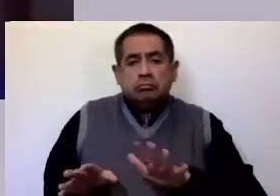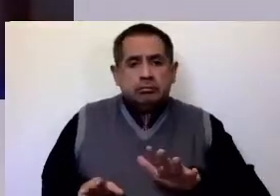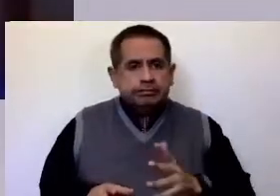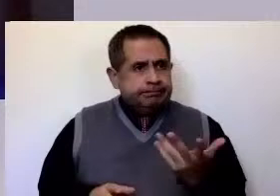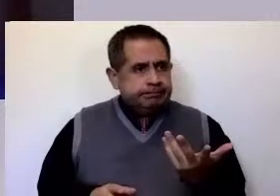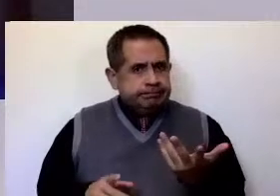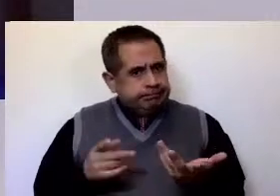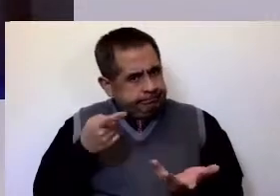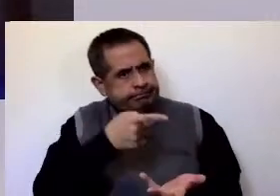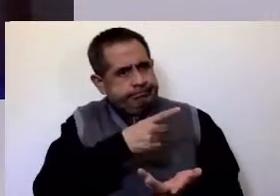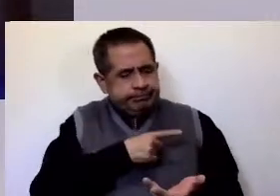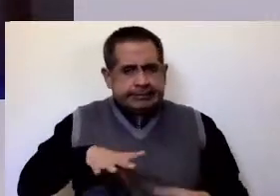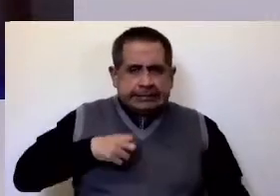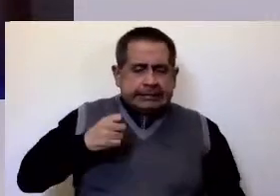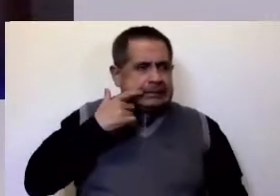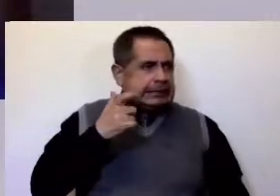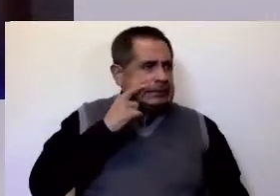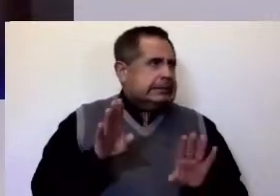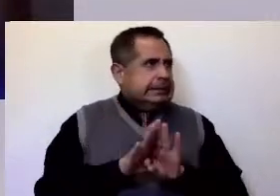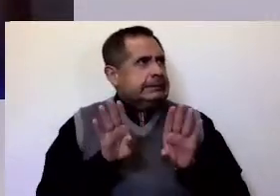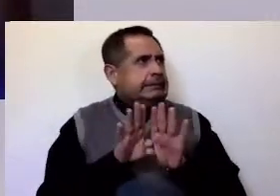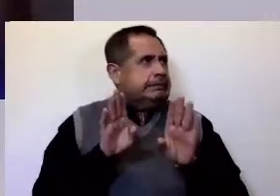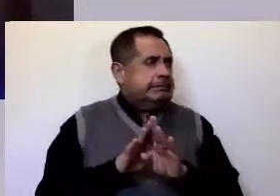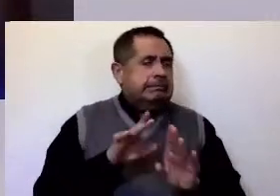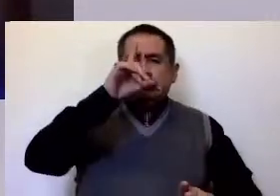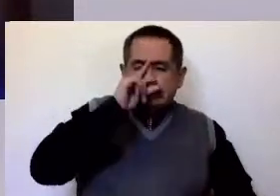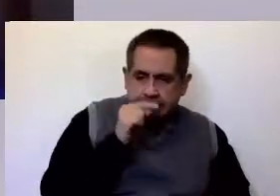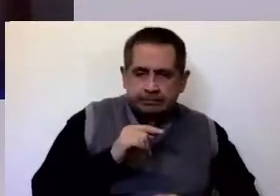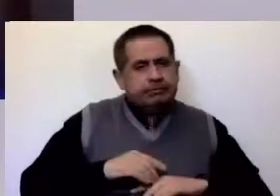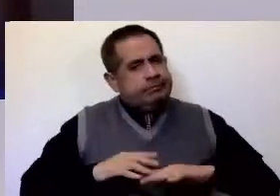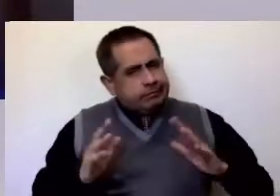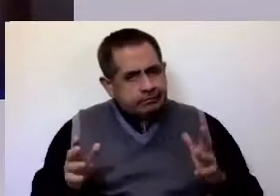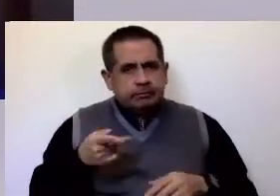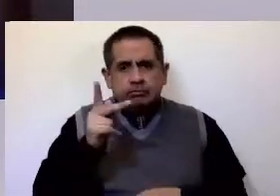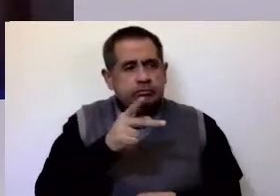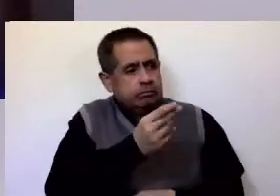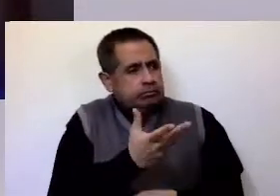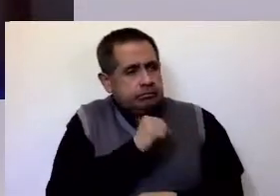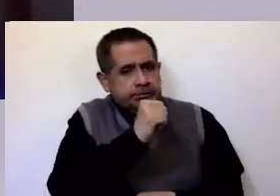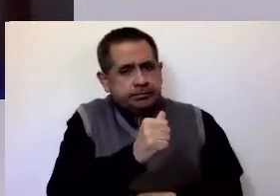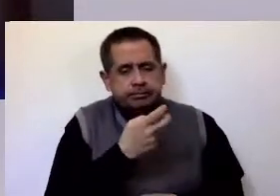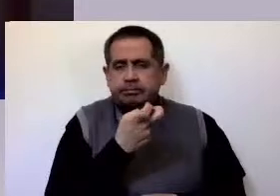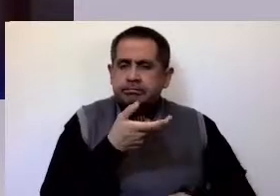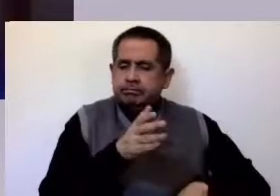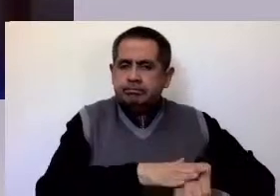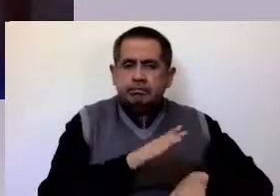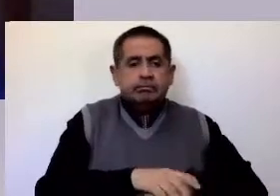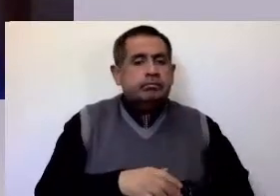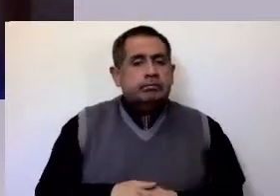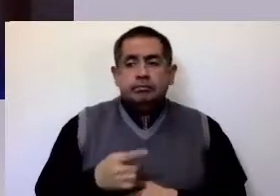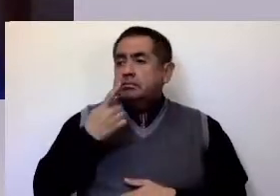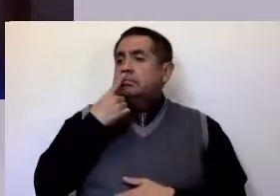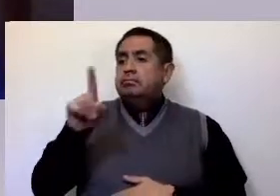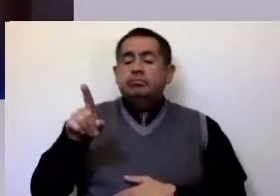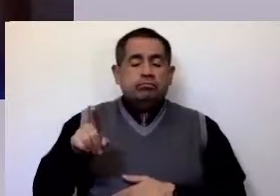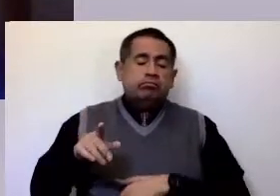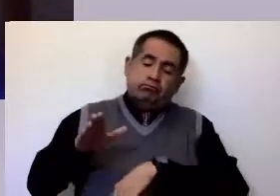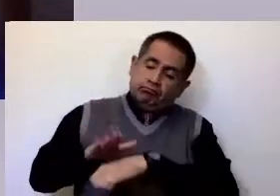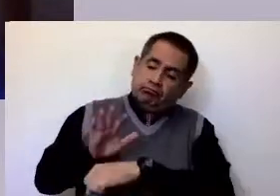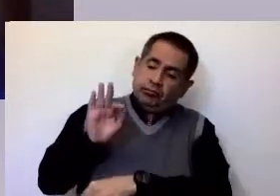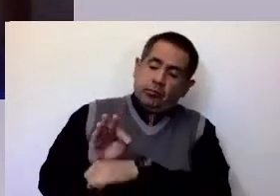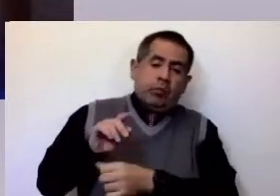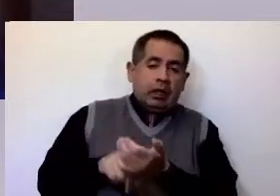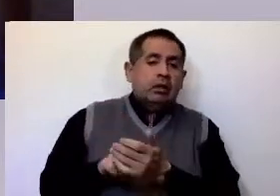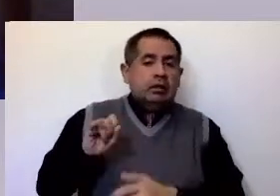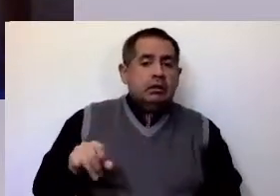lograr la plena efectividad del derecho humano al nivel más alto posible de salud el amparo se concedió para el efecto de que el